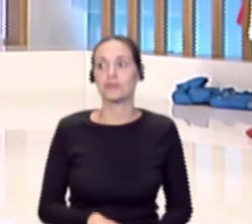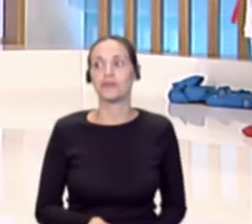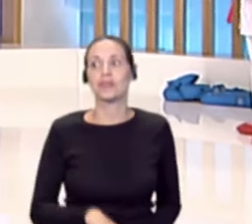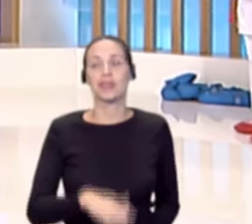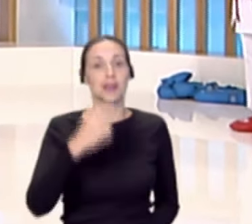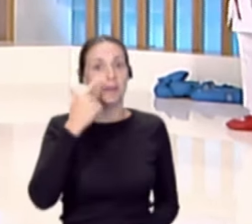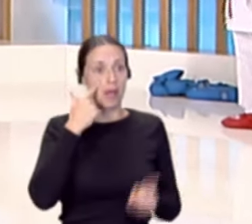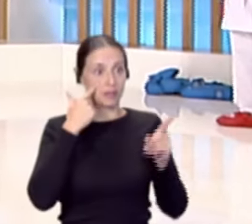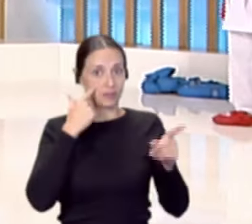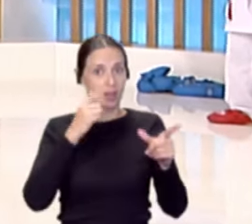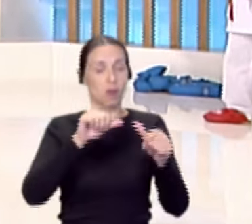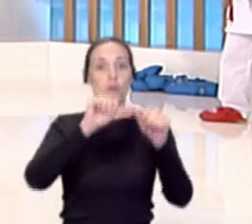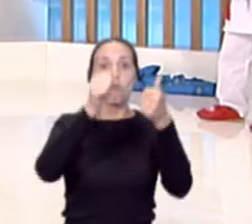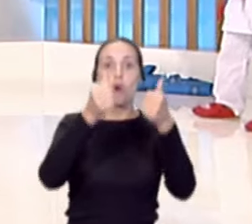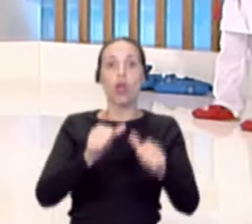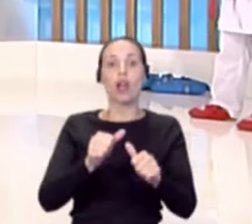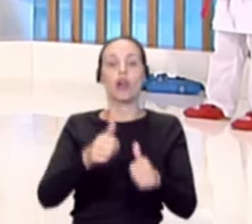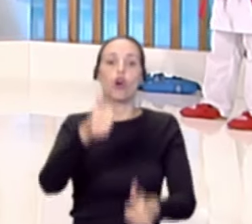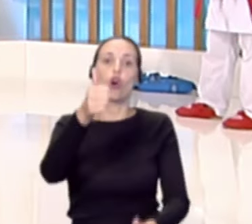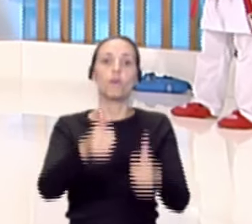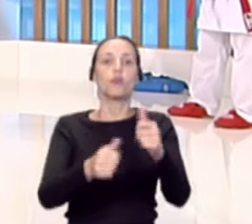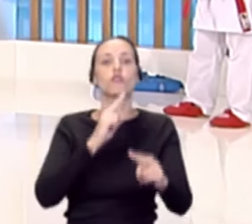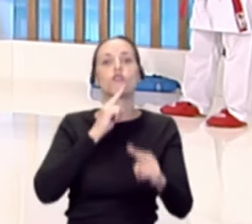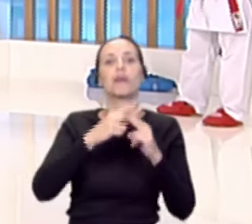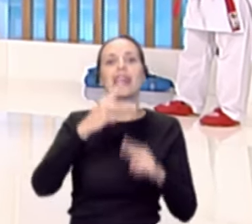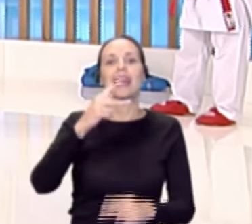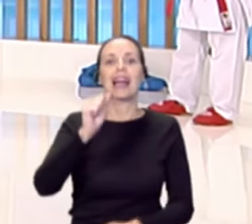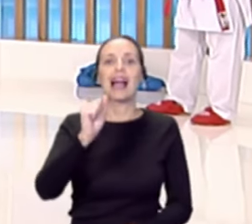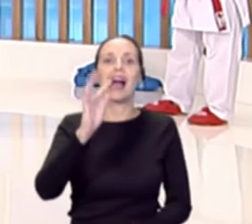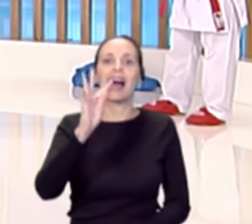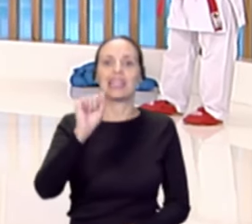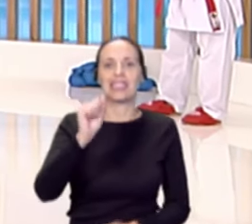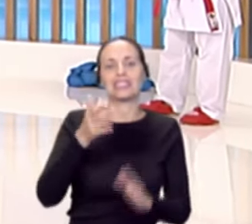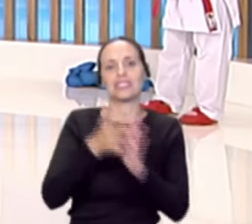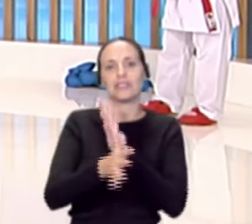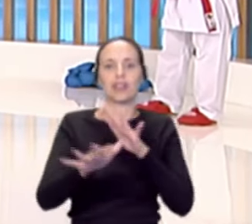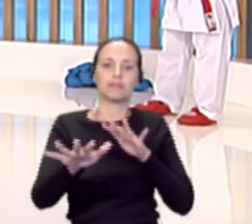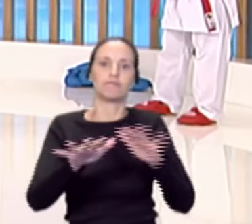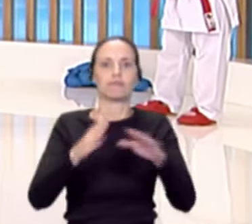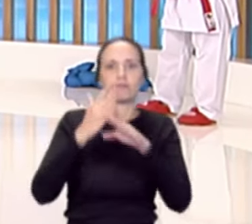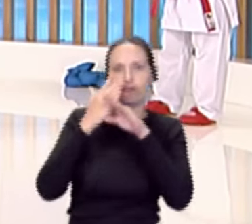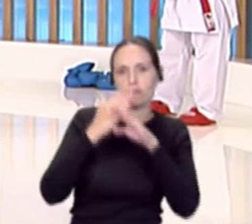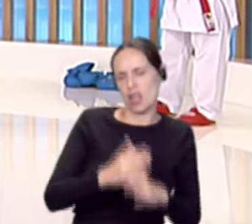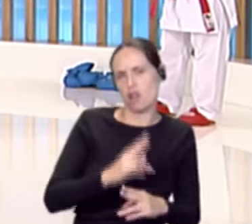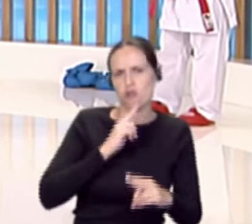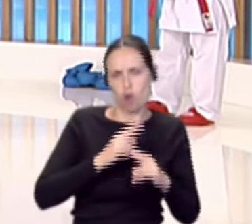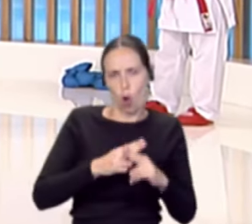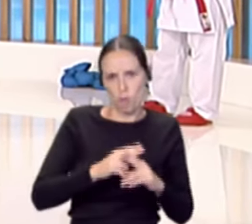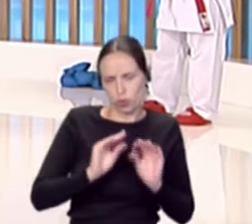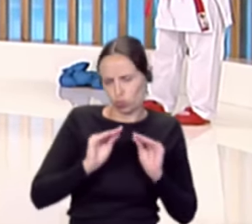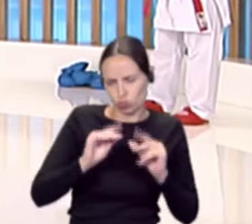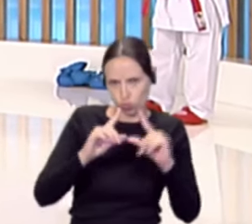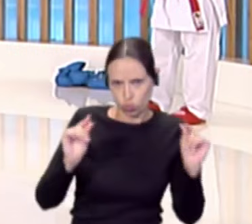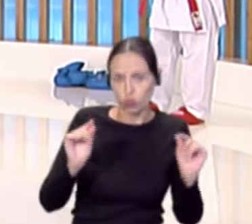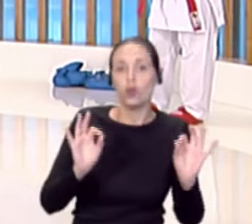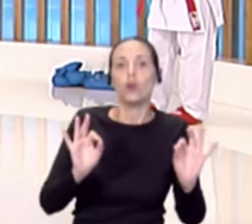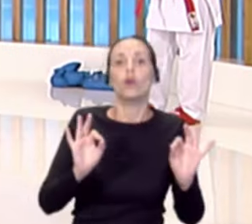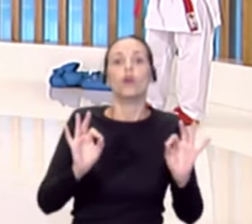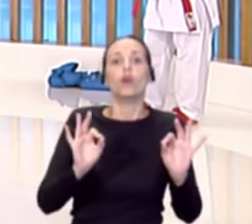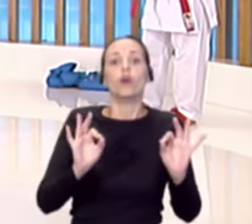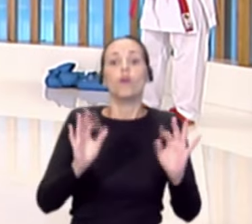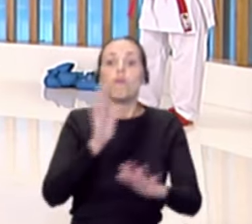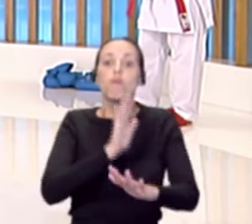una modalidad de competición que es el kata, va a hacer el kata chatariara no kusanku y va a hacer pues eso, unos movimientos que el